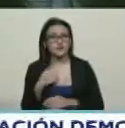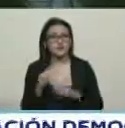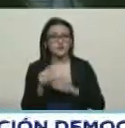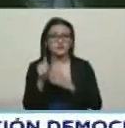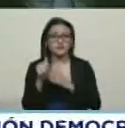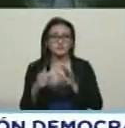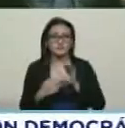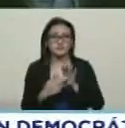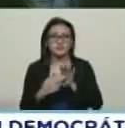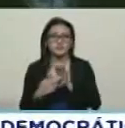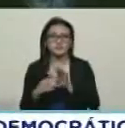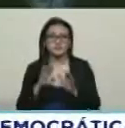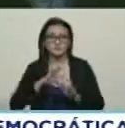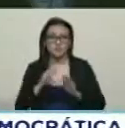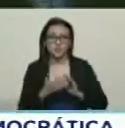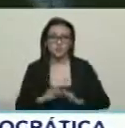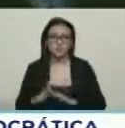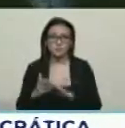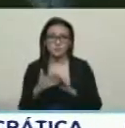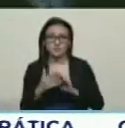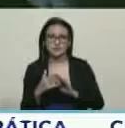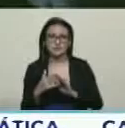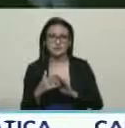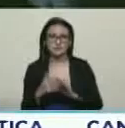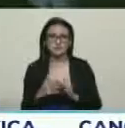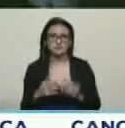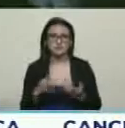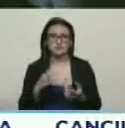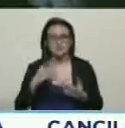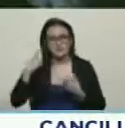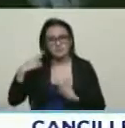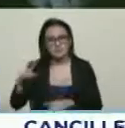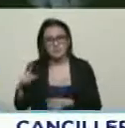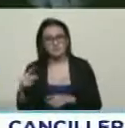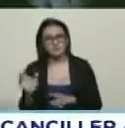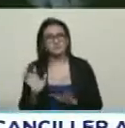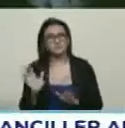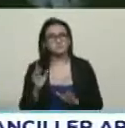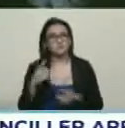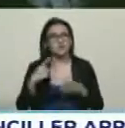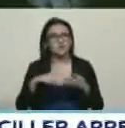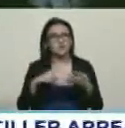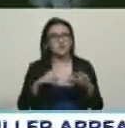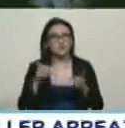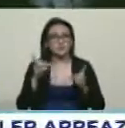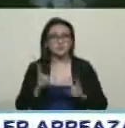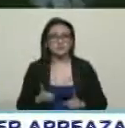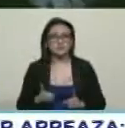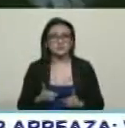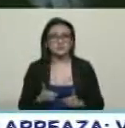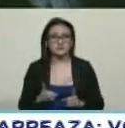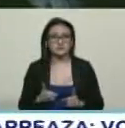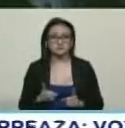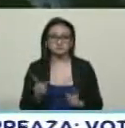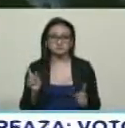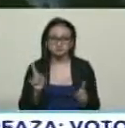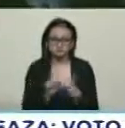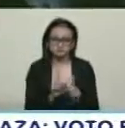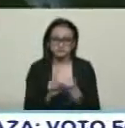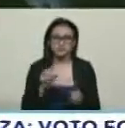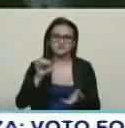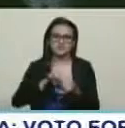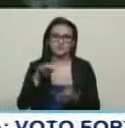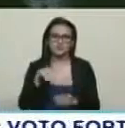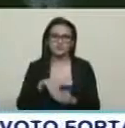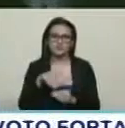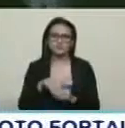líderes y representantes de sus comunidades. Por eso no hay que dejar un vacío, no hay que dejar que sean otros los que decidan por ti. Acércate a tu centro de votación